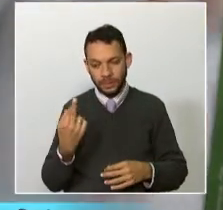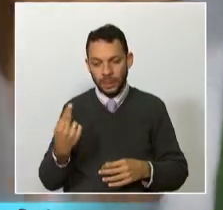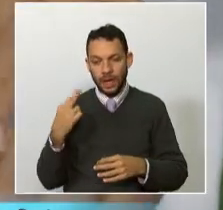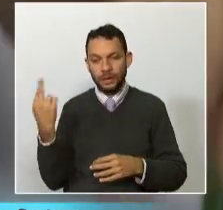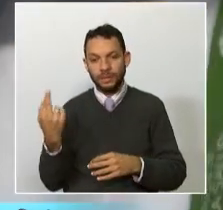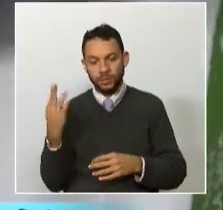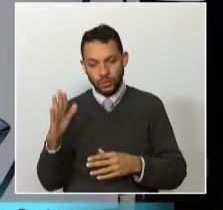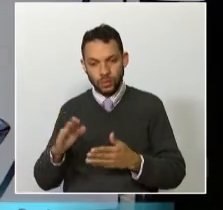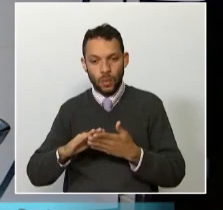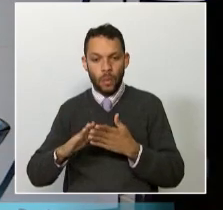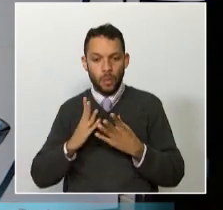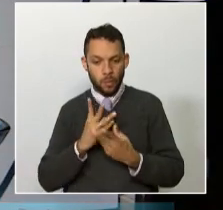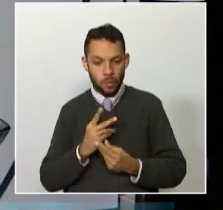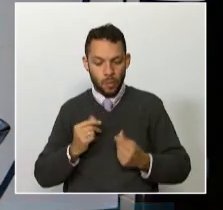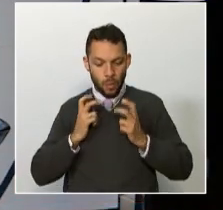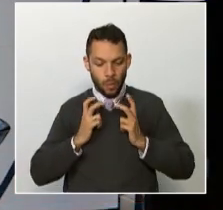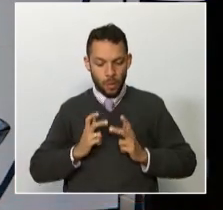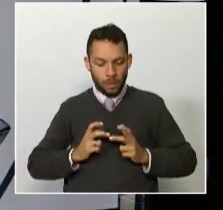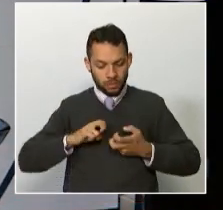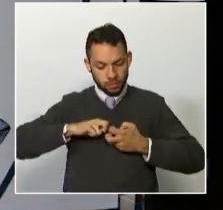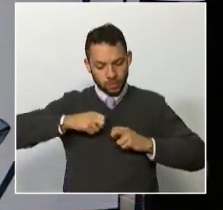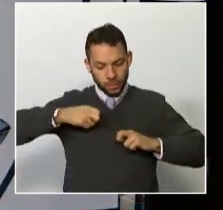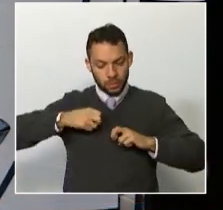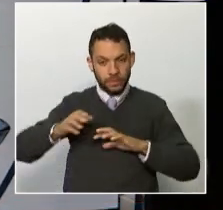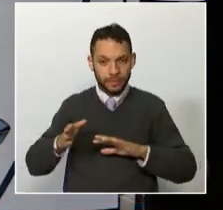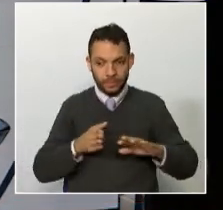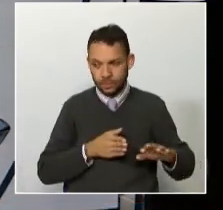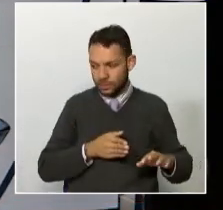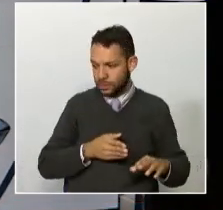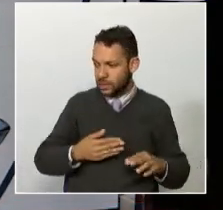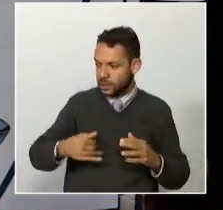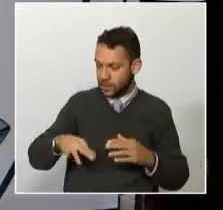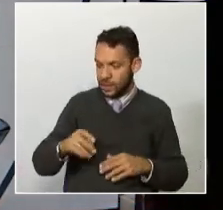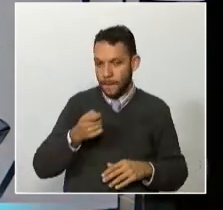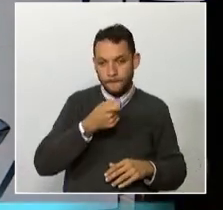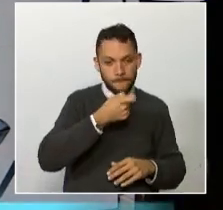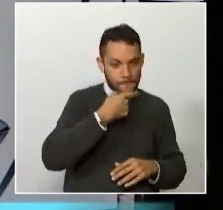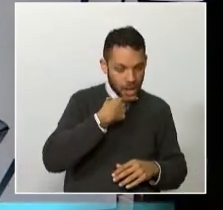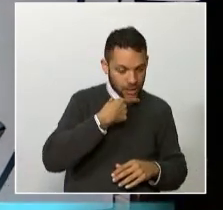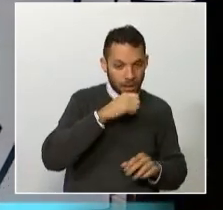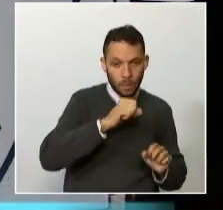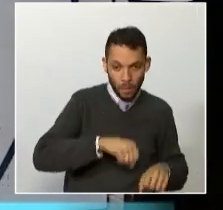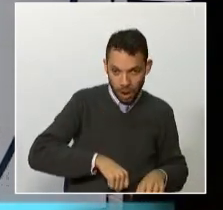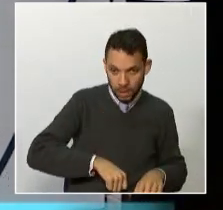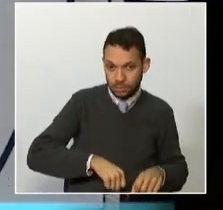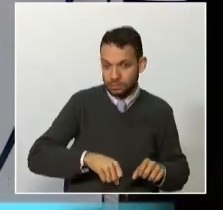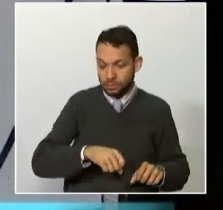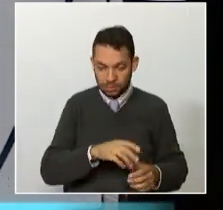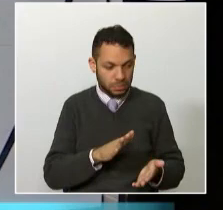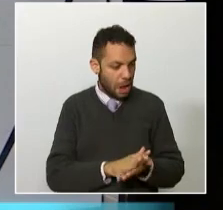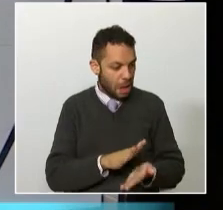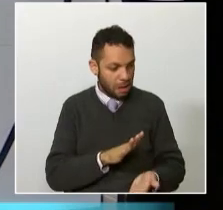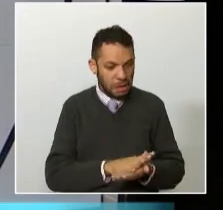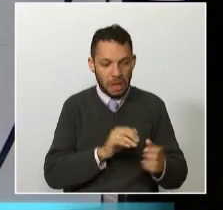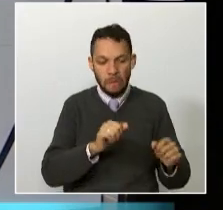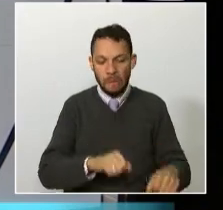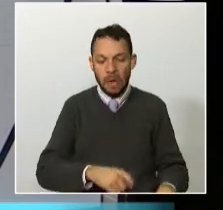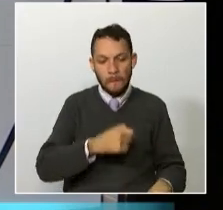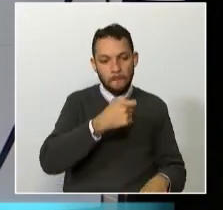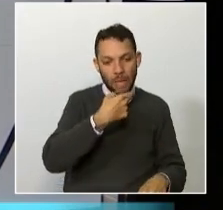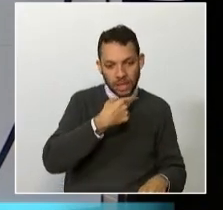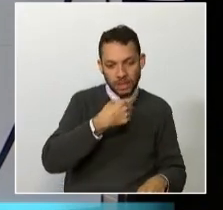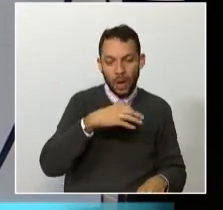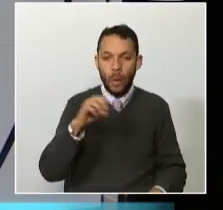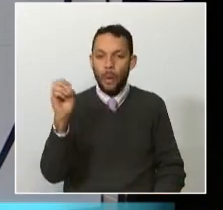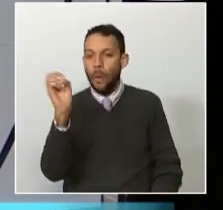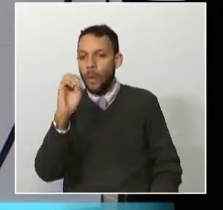parte muscular y la parte de abajo. Ella podría tomarse un analgésico con los efectos secundarios que conocemos, o podría tener